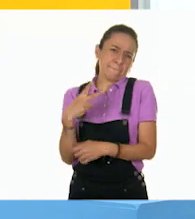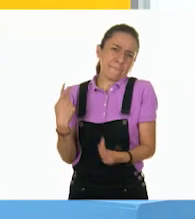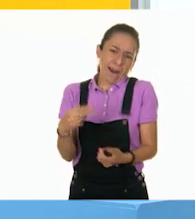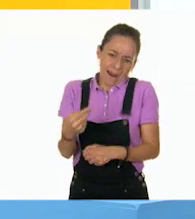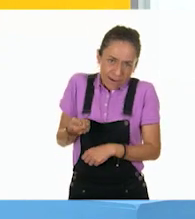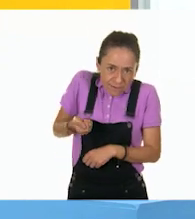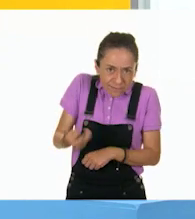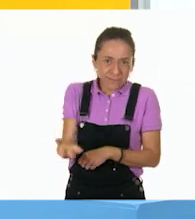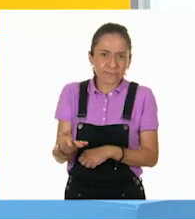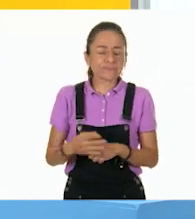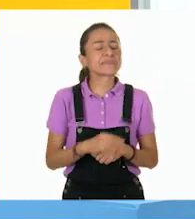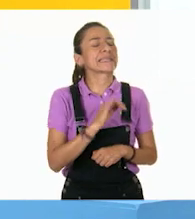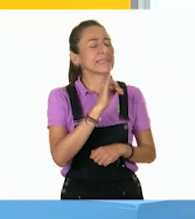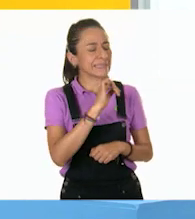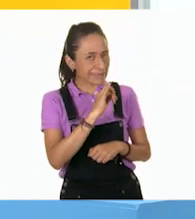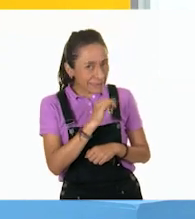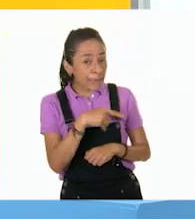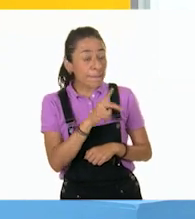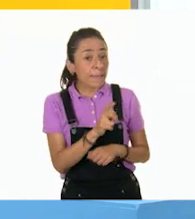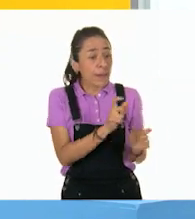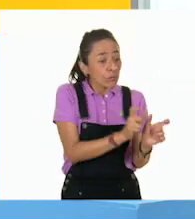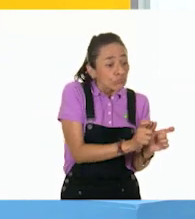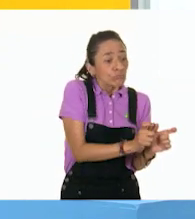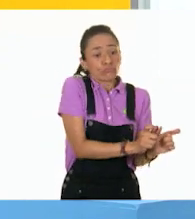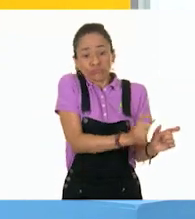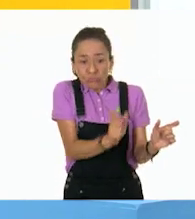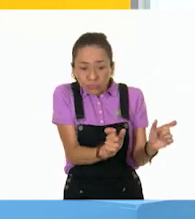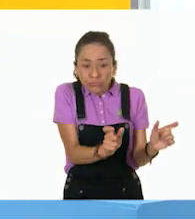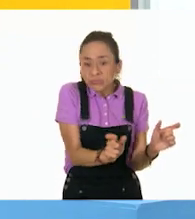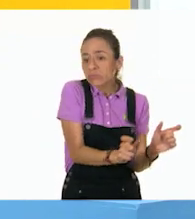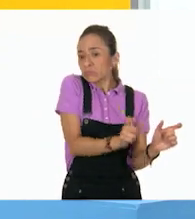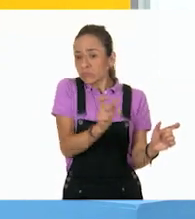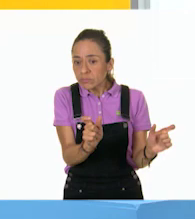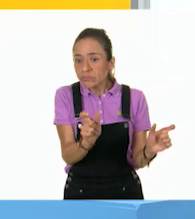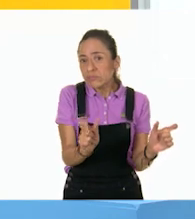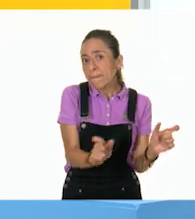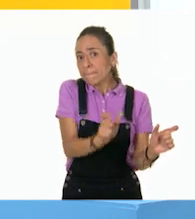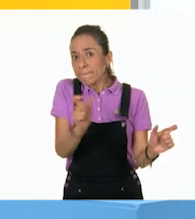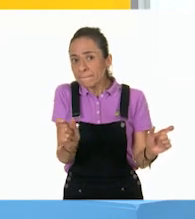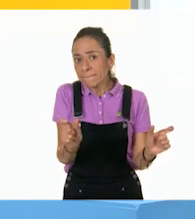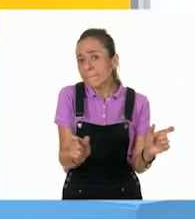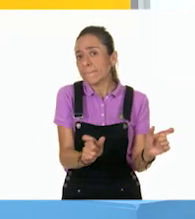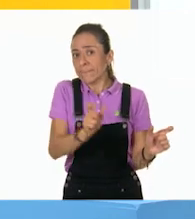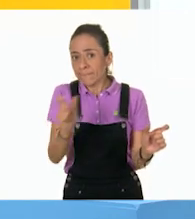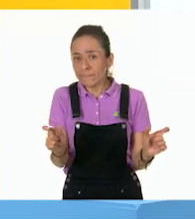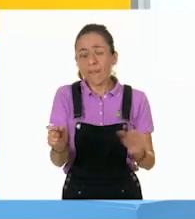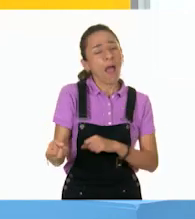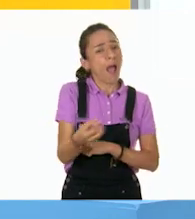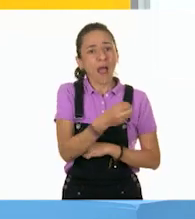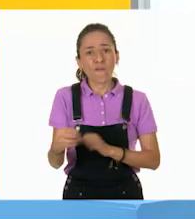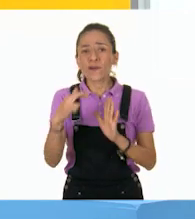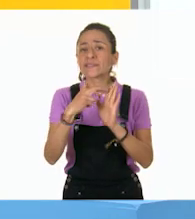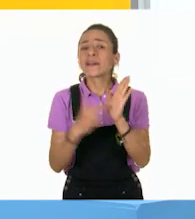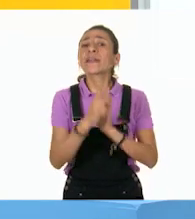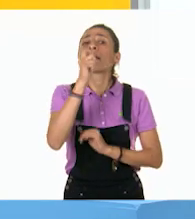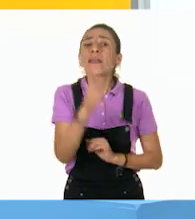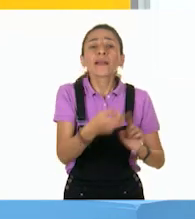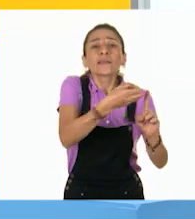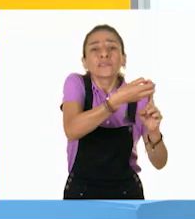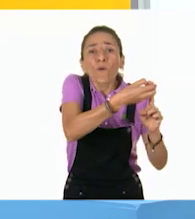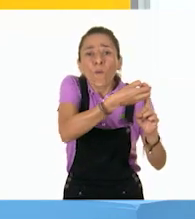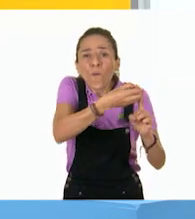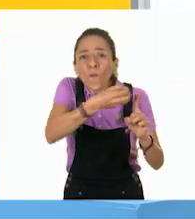característica esencial de una sucesión es que sus términos siguen un orden, lo que nos permite